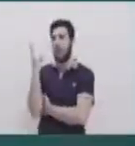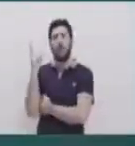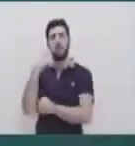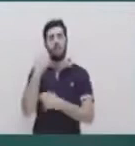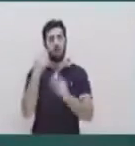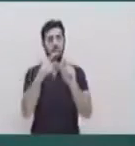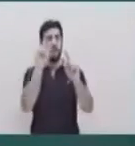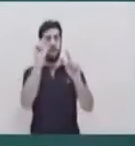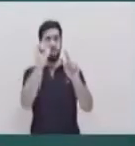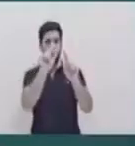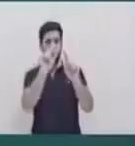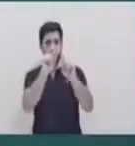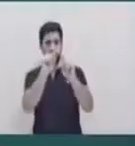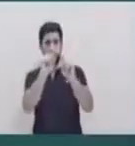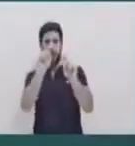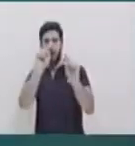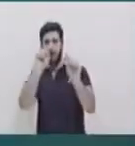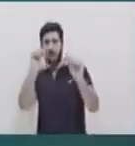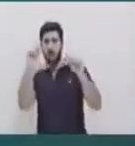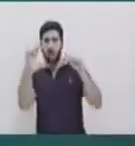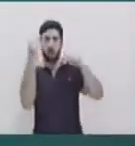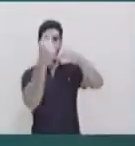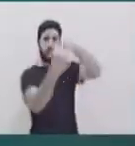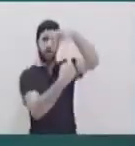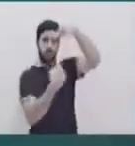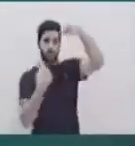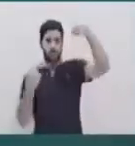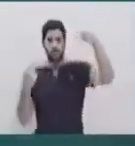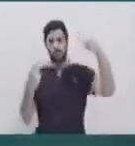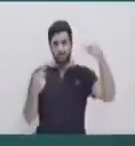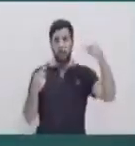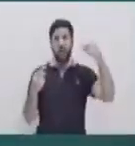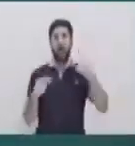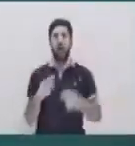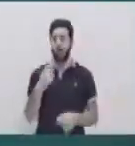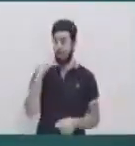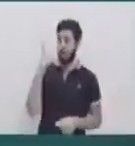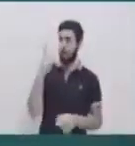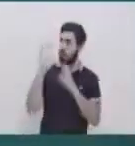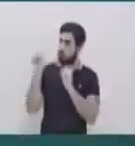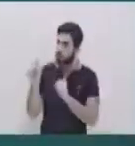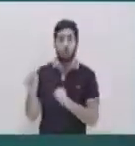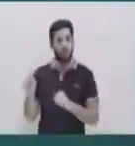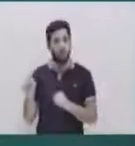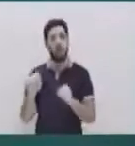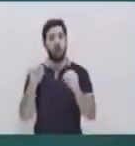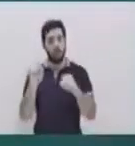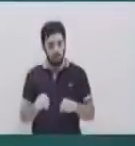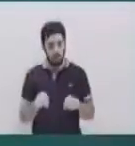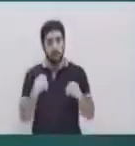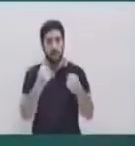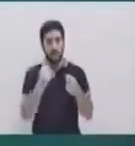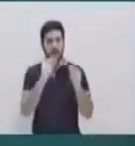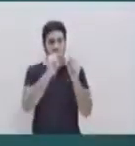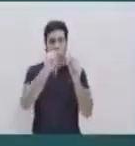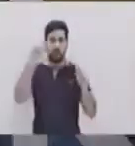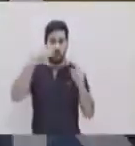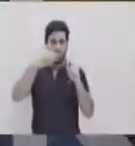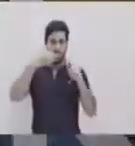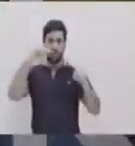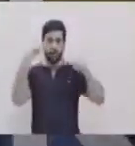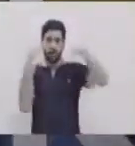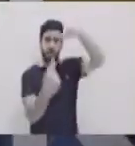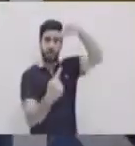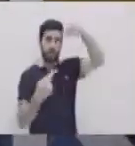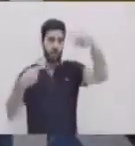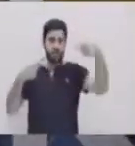punto de centro, un eje y rotarlas. Entonces observó que podía crear figuras sólidas,